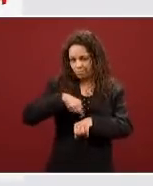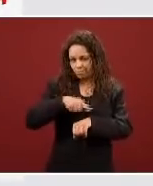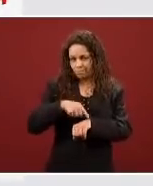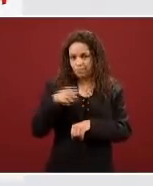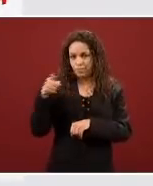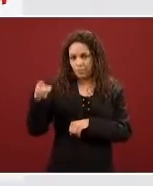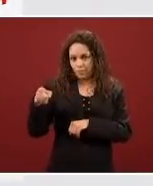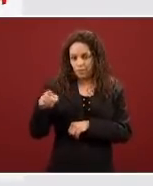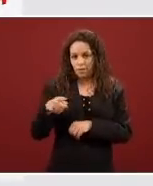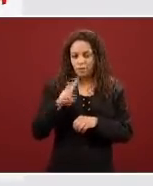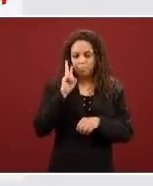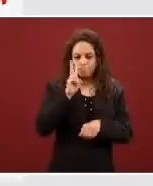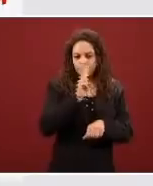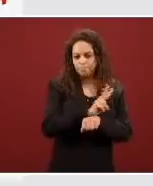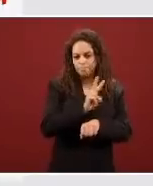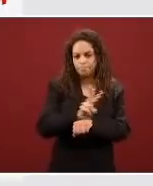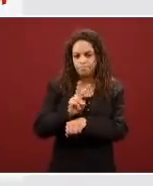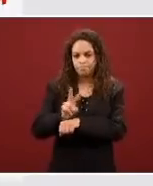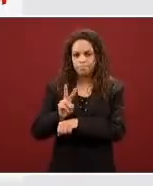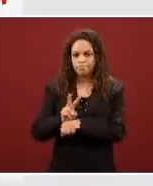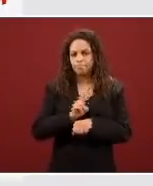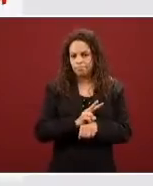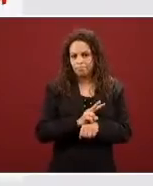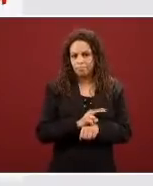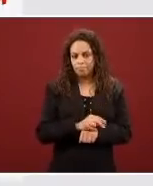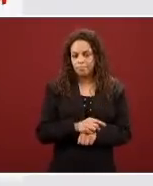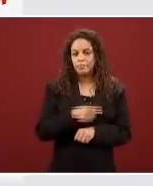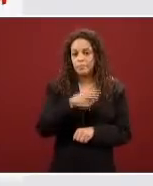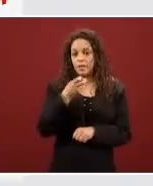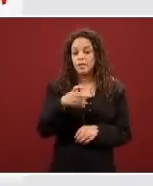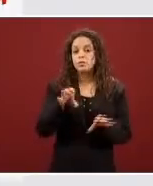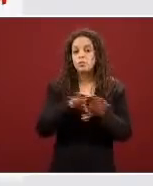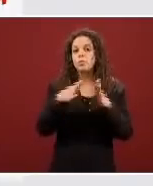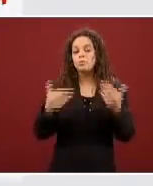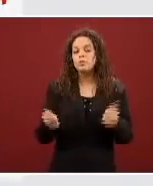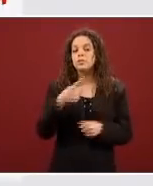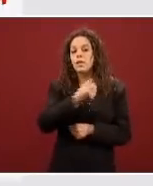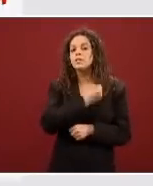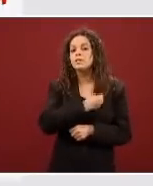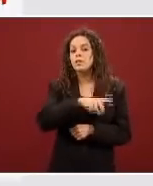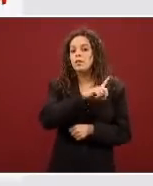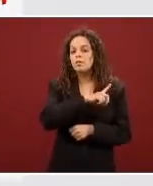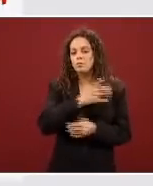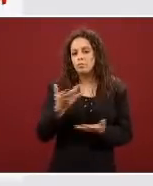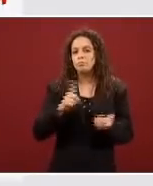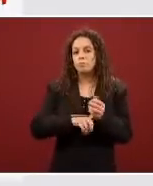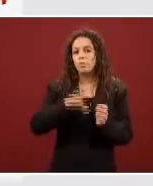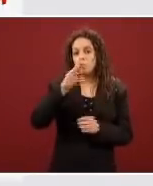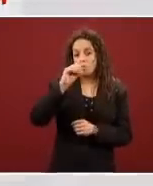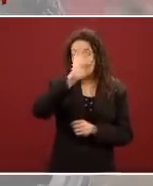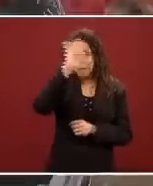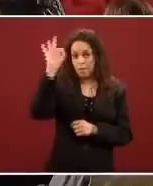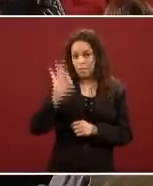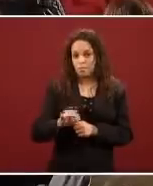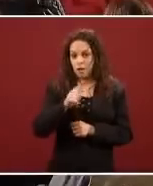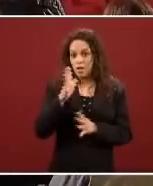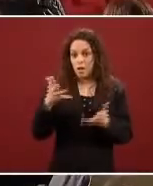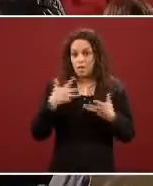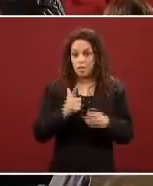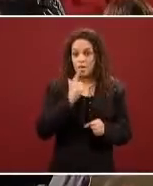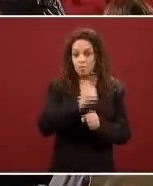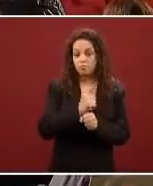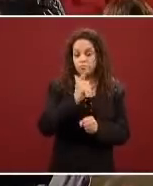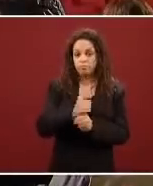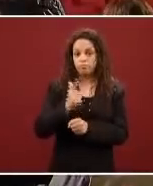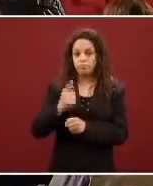seguimiento de estos casos confirmados, de cuál es su estado de salud, podemos ver que ese 90% que fue en su momento identificado en un primer